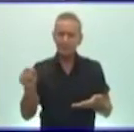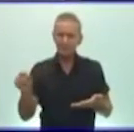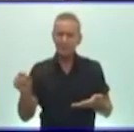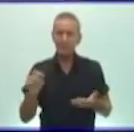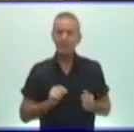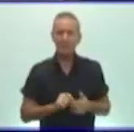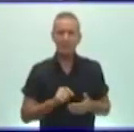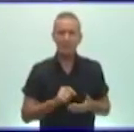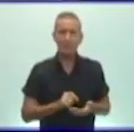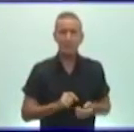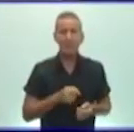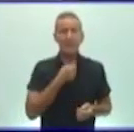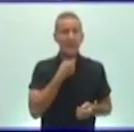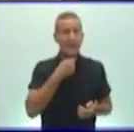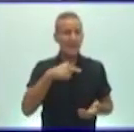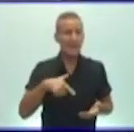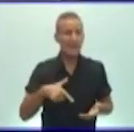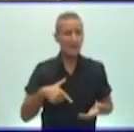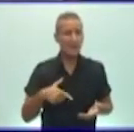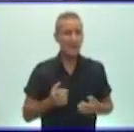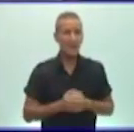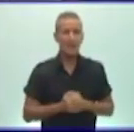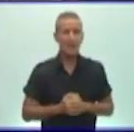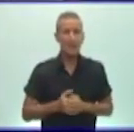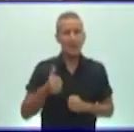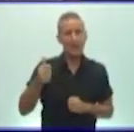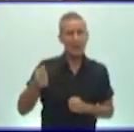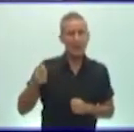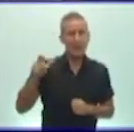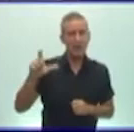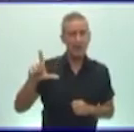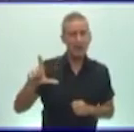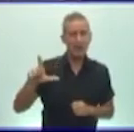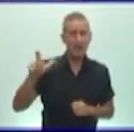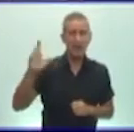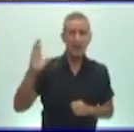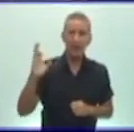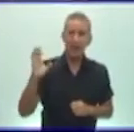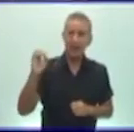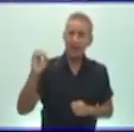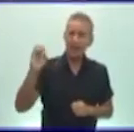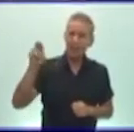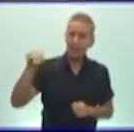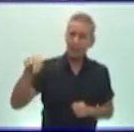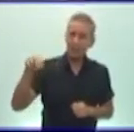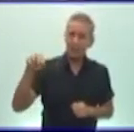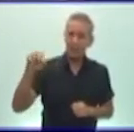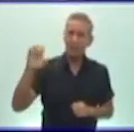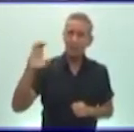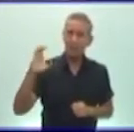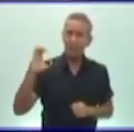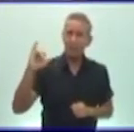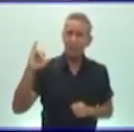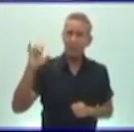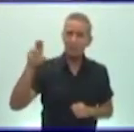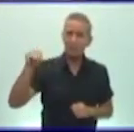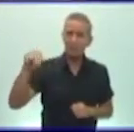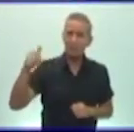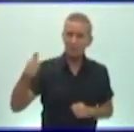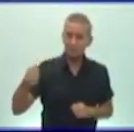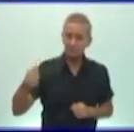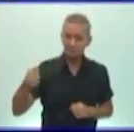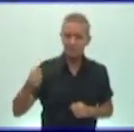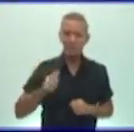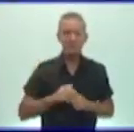la autora Alfonsina Storni, autora del texto que les ofrecemos a continuación y que les